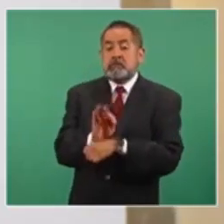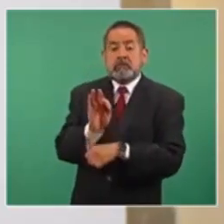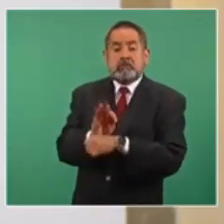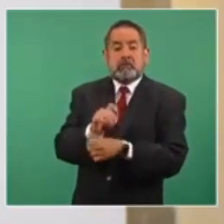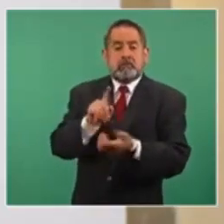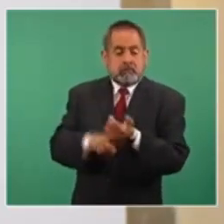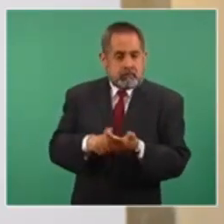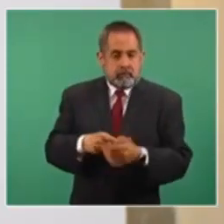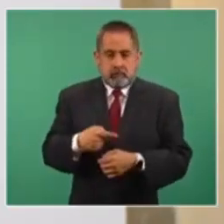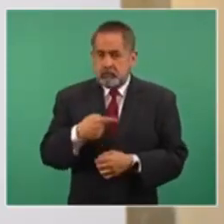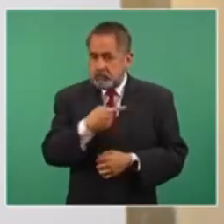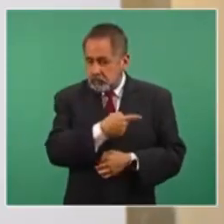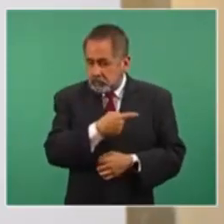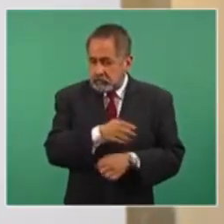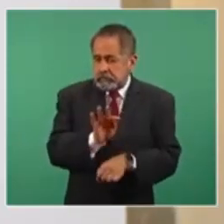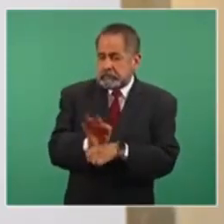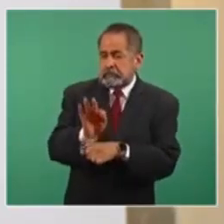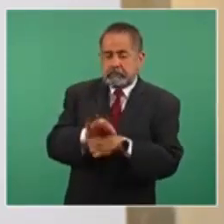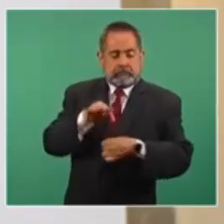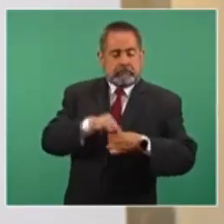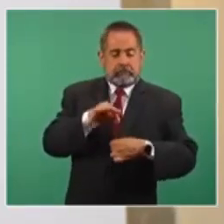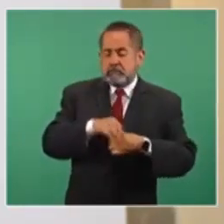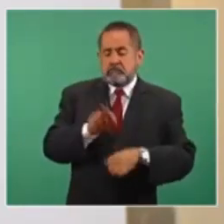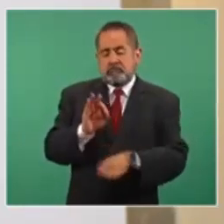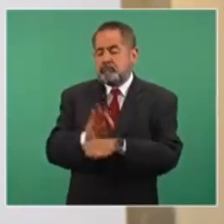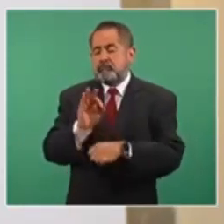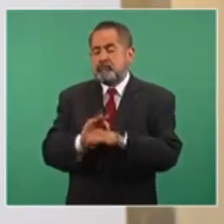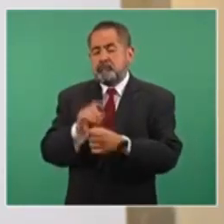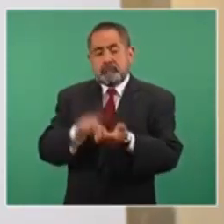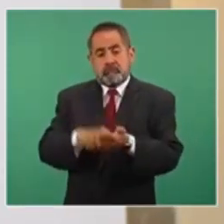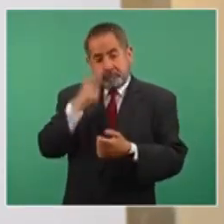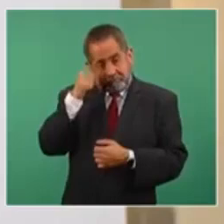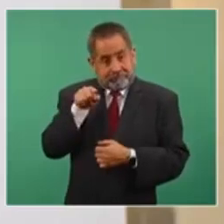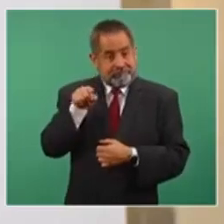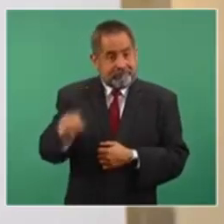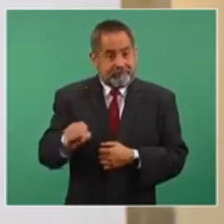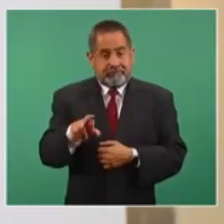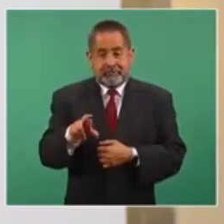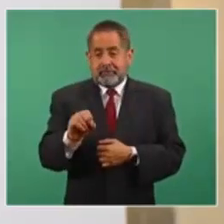es decir, Cosío votó en contra de un proyecto